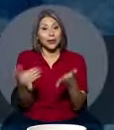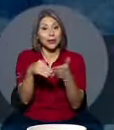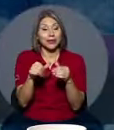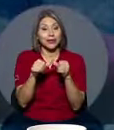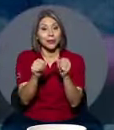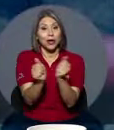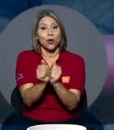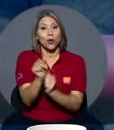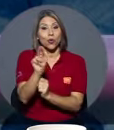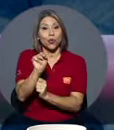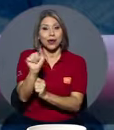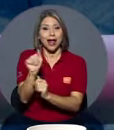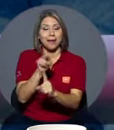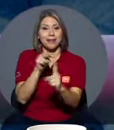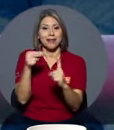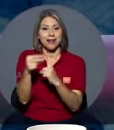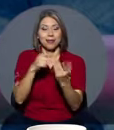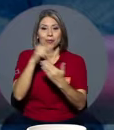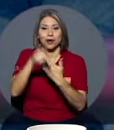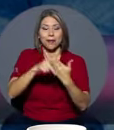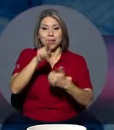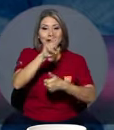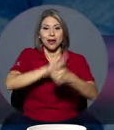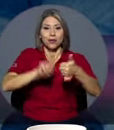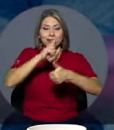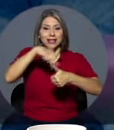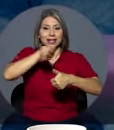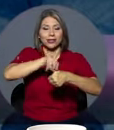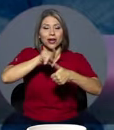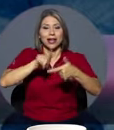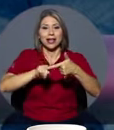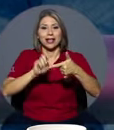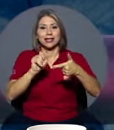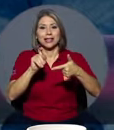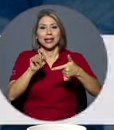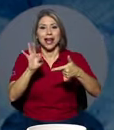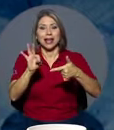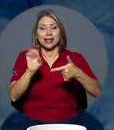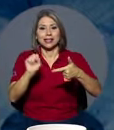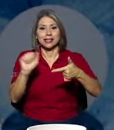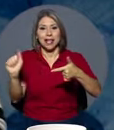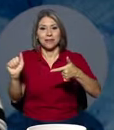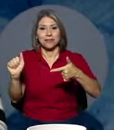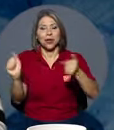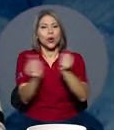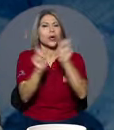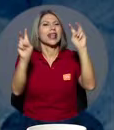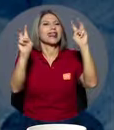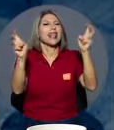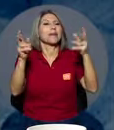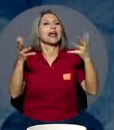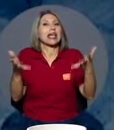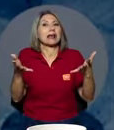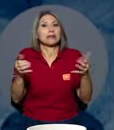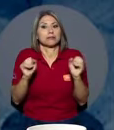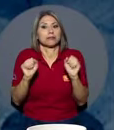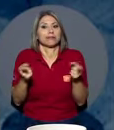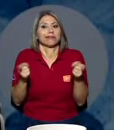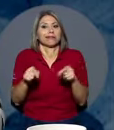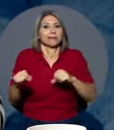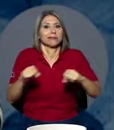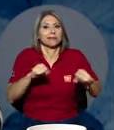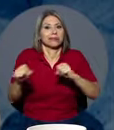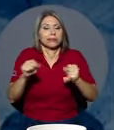Regresa usted a Una Mirada, al programa de la Universidad Nacional y del CINAR S.A. y con el tema del potencial sísmico del Valle